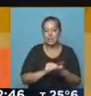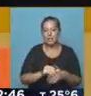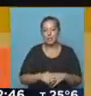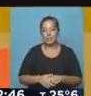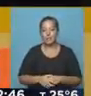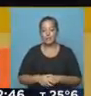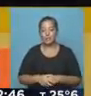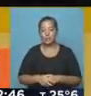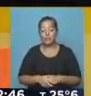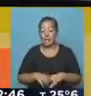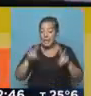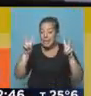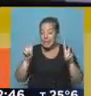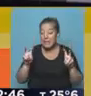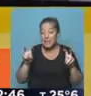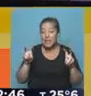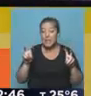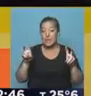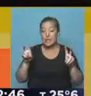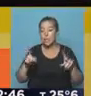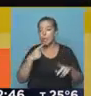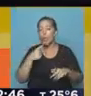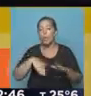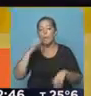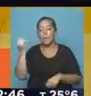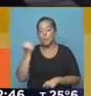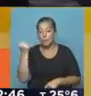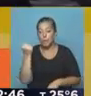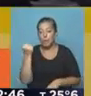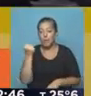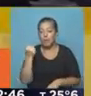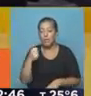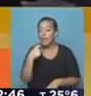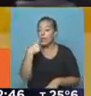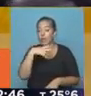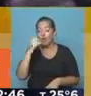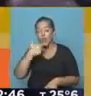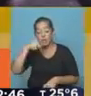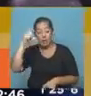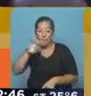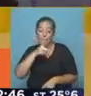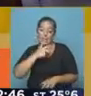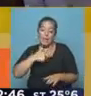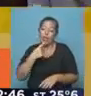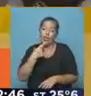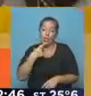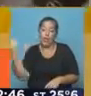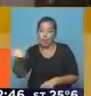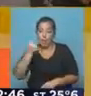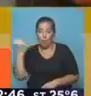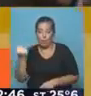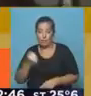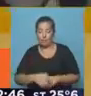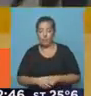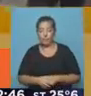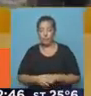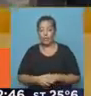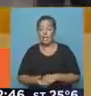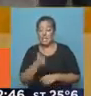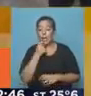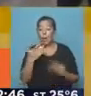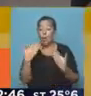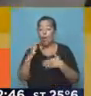temas el tema La la gran pregunta que plantea José me parece que es la gran pregunta si se puede hacer gran obra pública sin